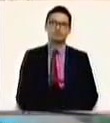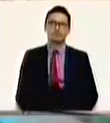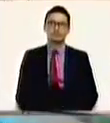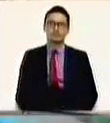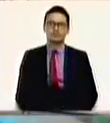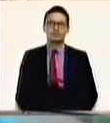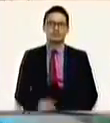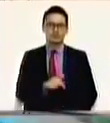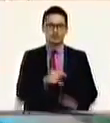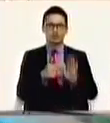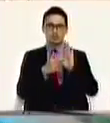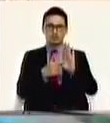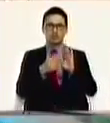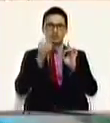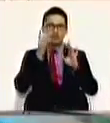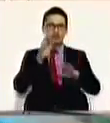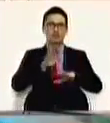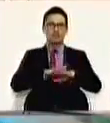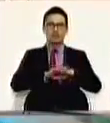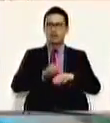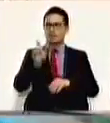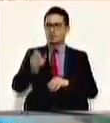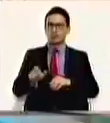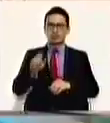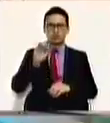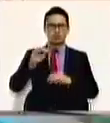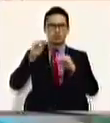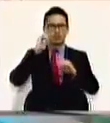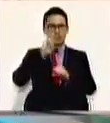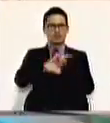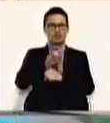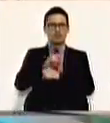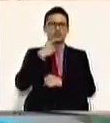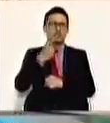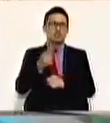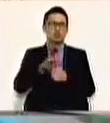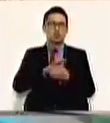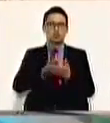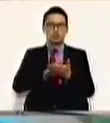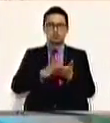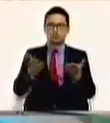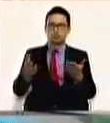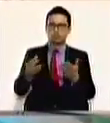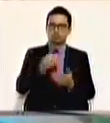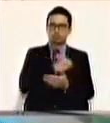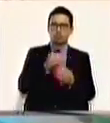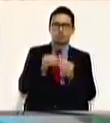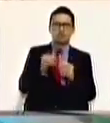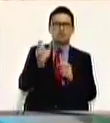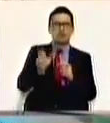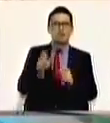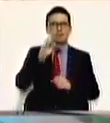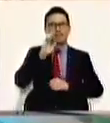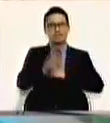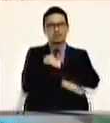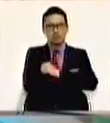están demostrando algo. Yo me aterra escuchar al superintendente decir, pues, las soluciones que nos hagan y las del ministro.